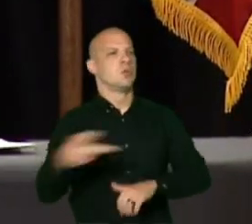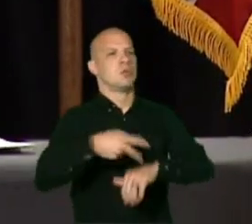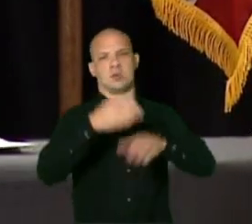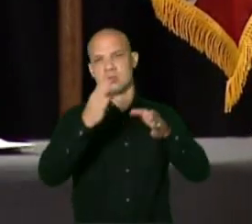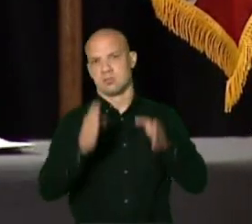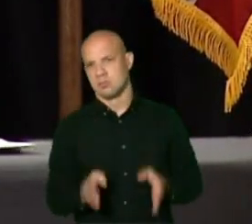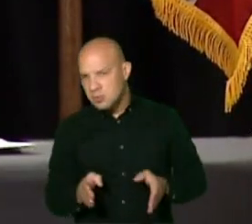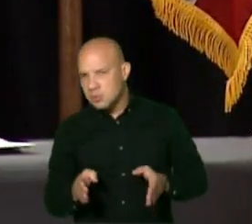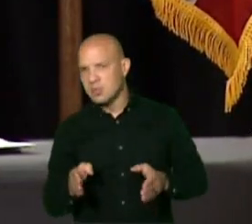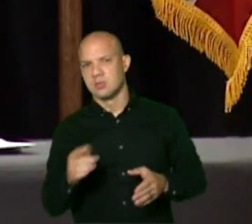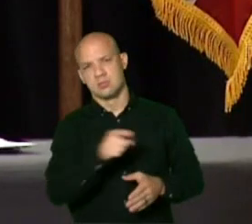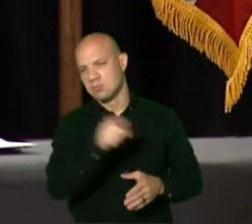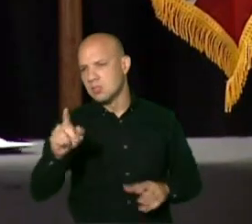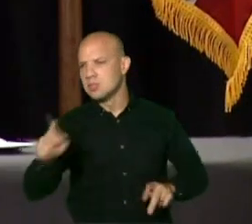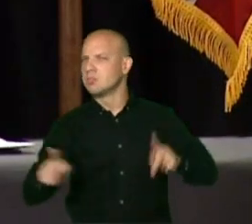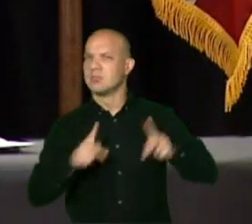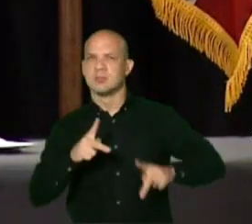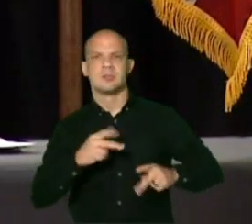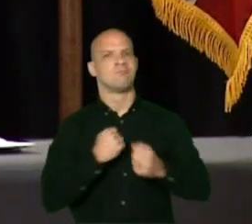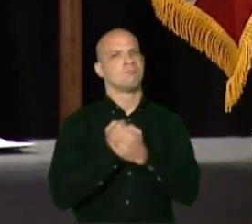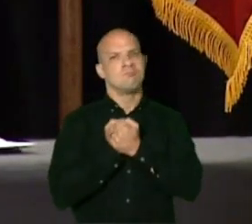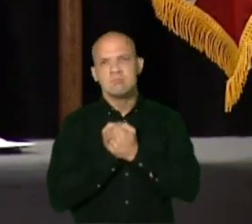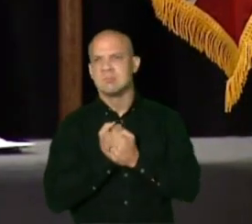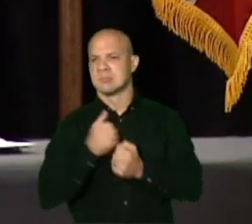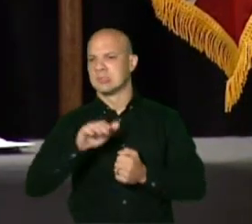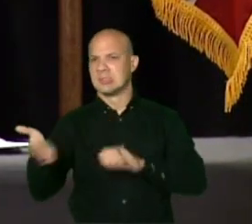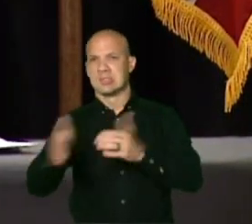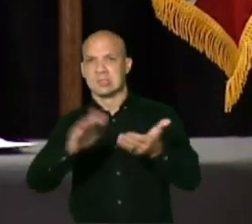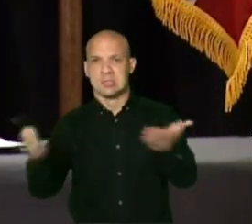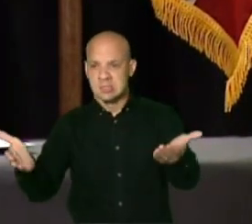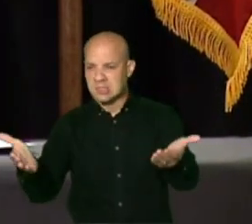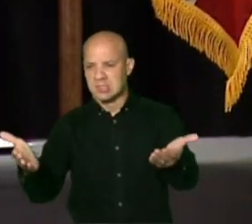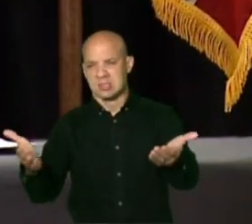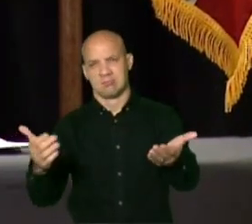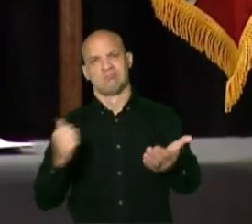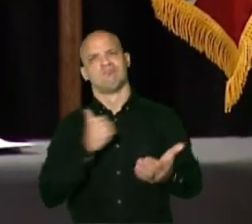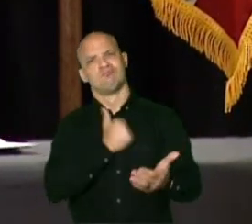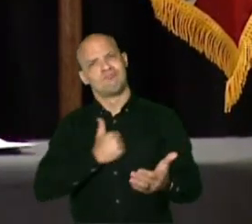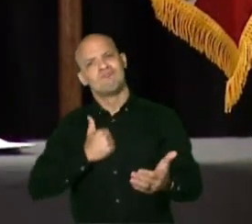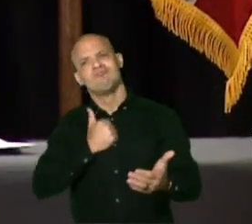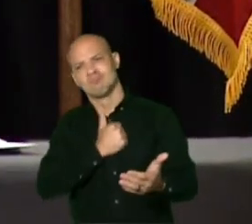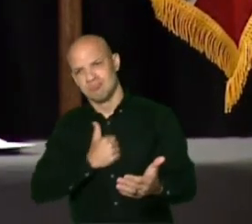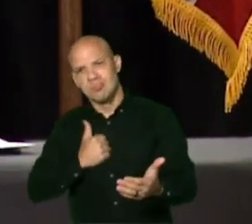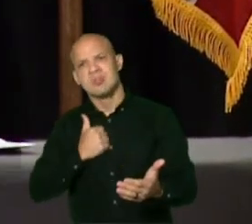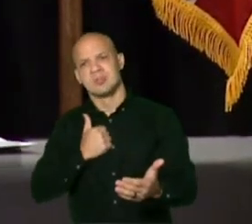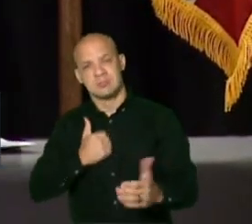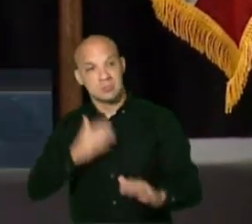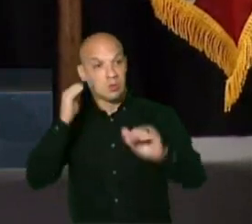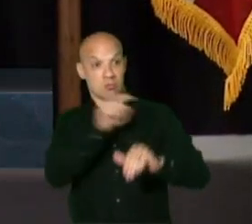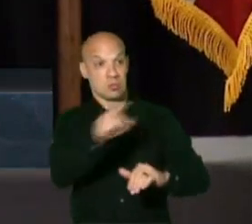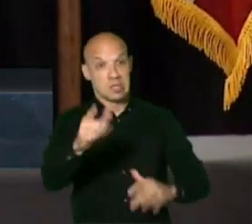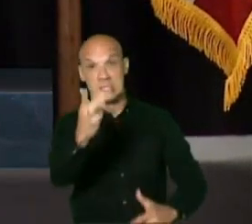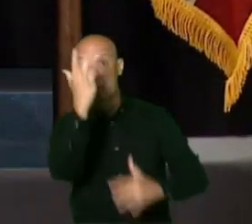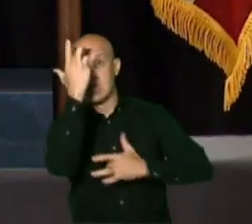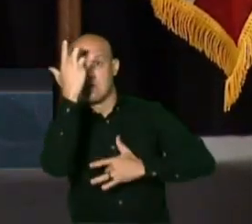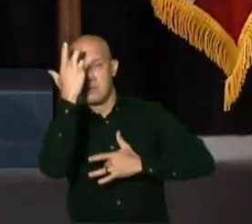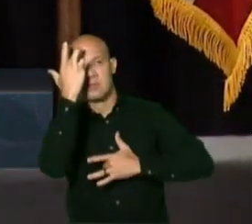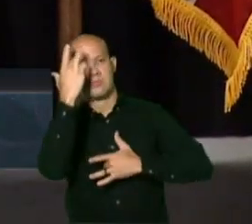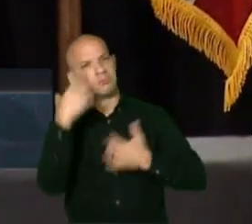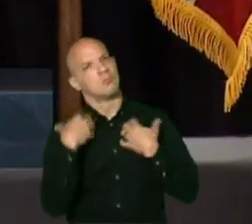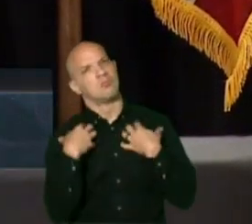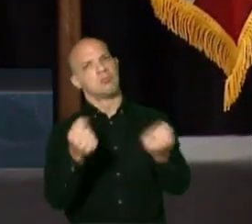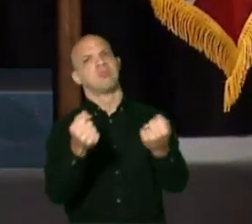a todos los seres queridos de todas las personas que han fallecido a causa de este virus y desear una pronta recuperación